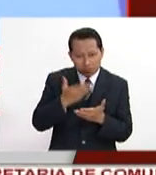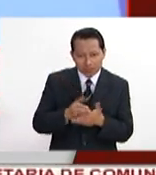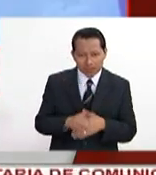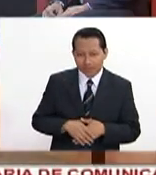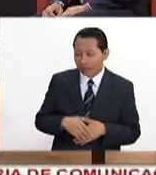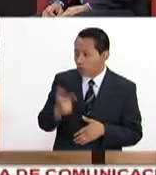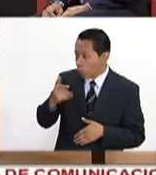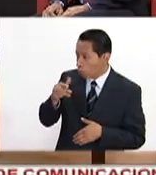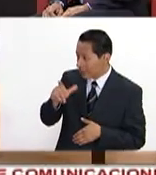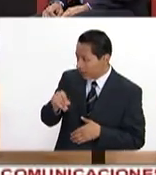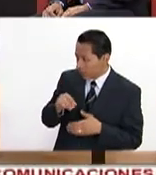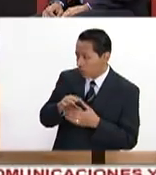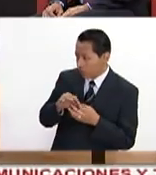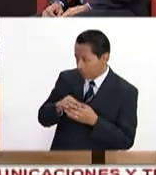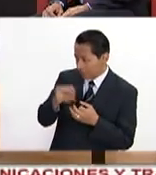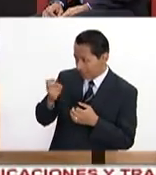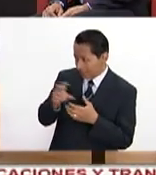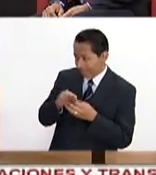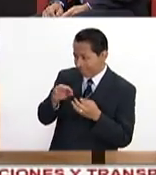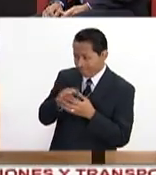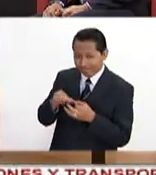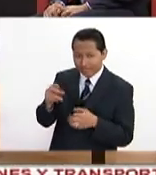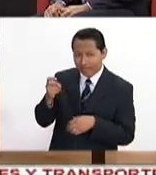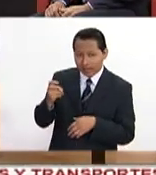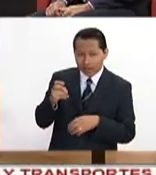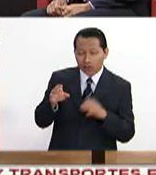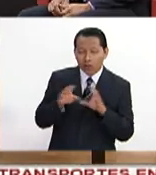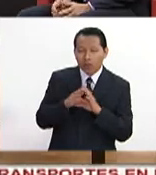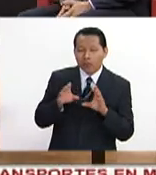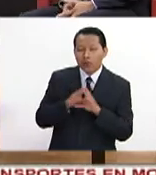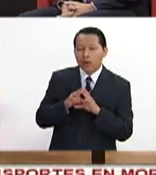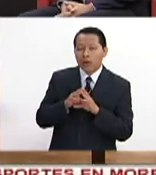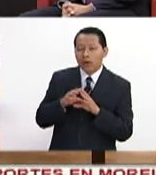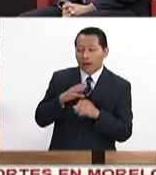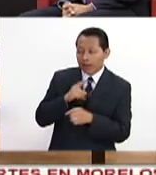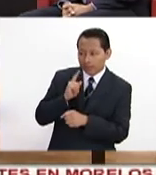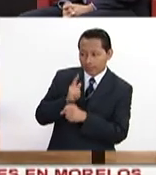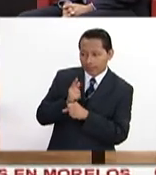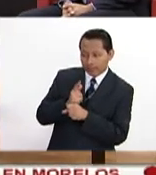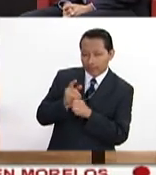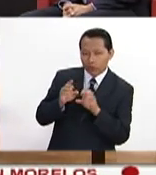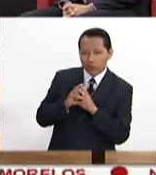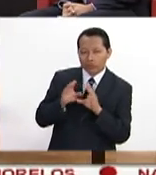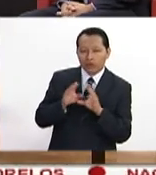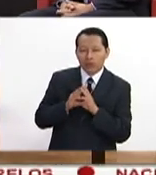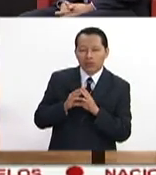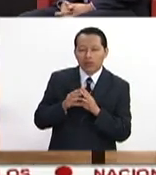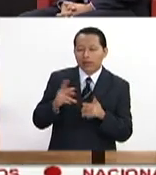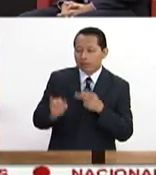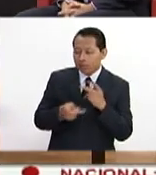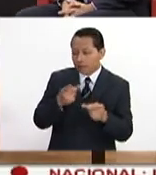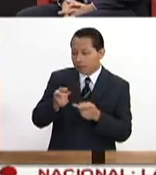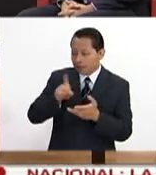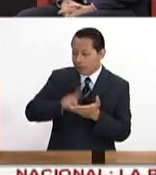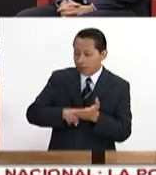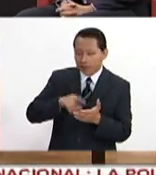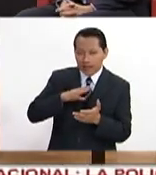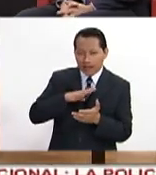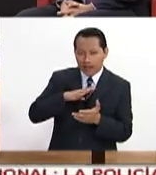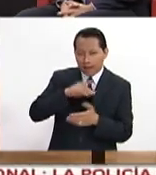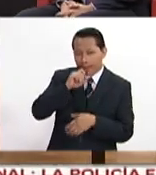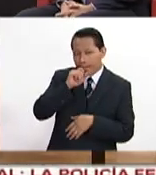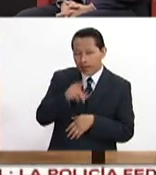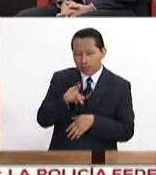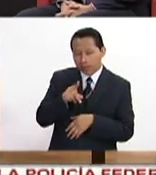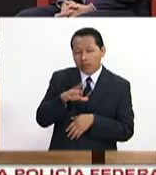que tocas esto porque preciso, lo que se encontró fue en una encuesta interna que hicieron